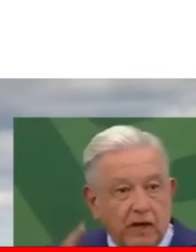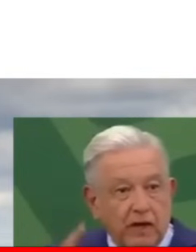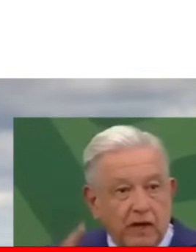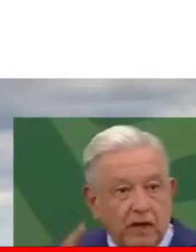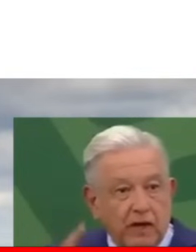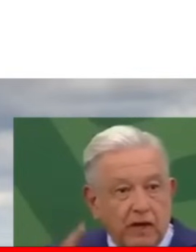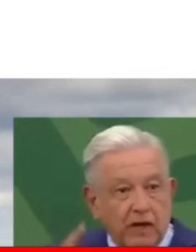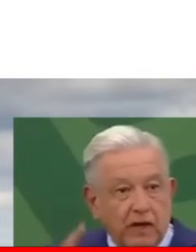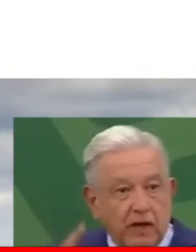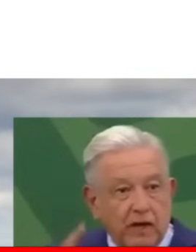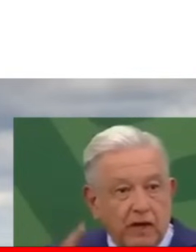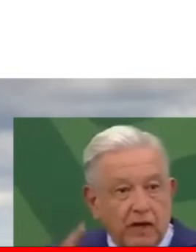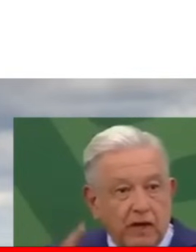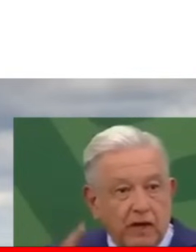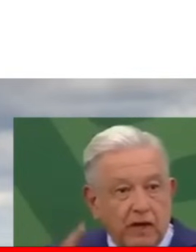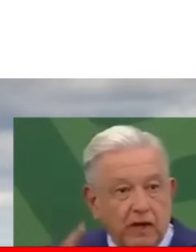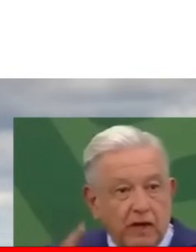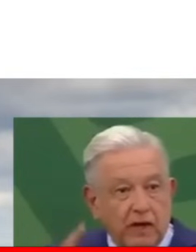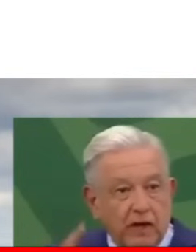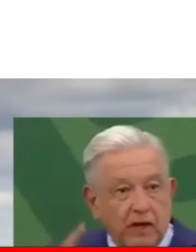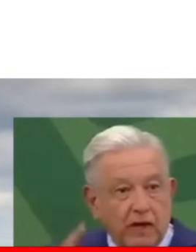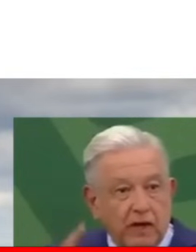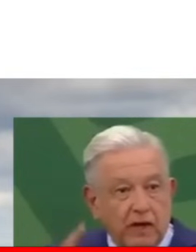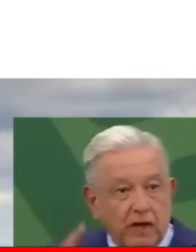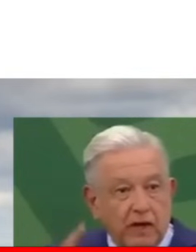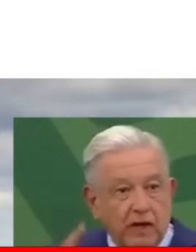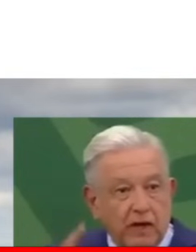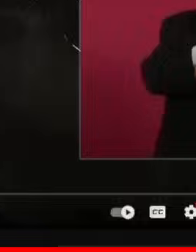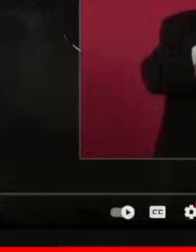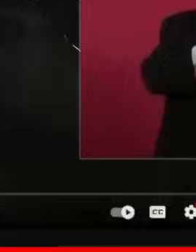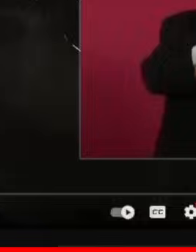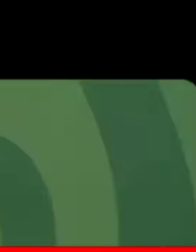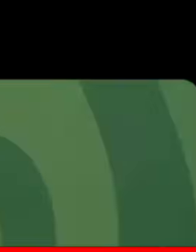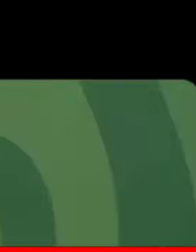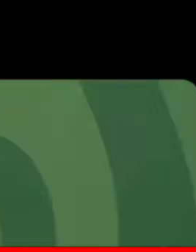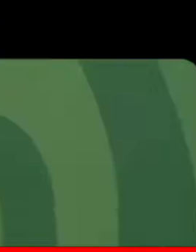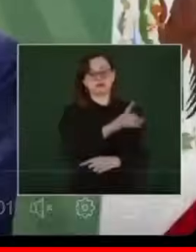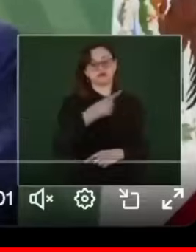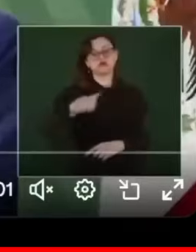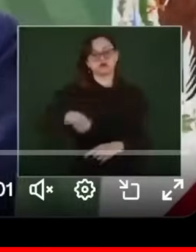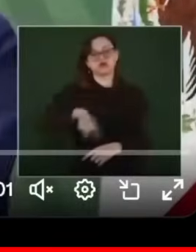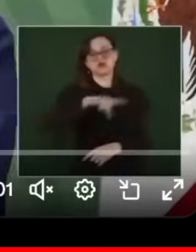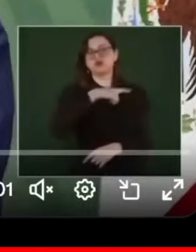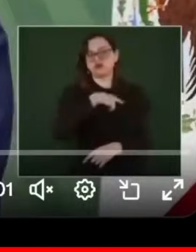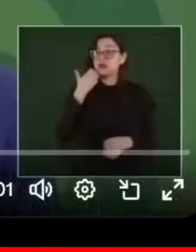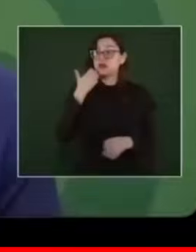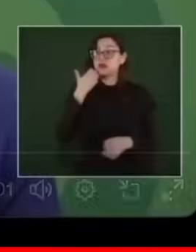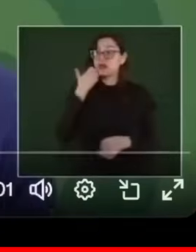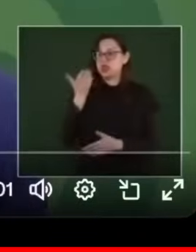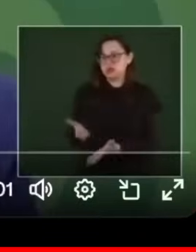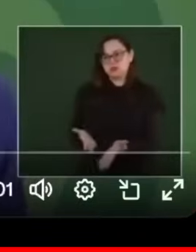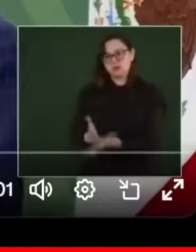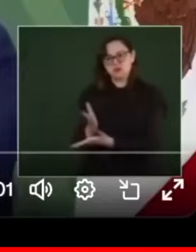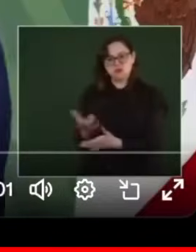del 2023 am lo prometió Y qué fue Perdón Qué fue lo que prometió Esto fue lo que